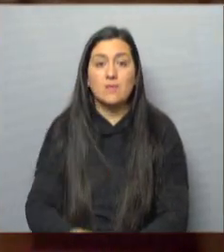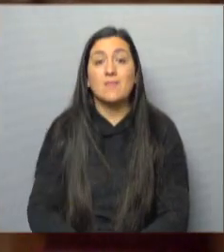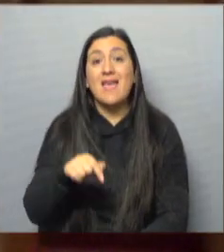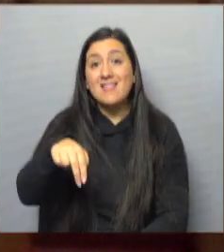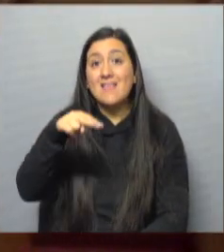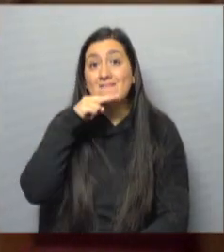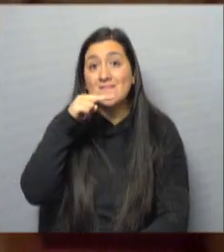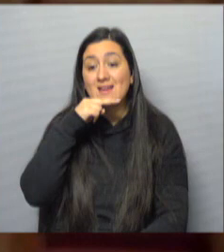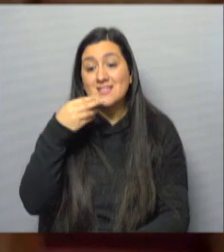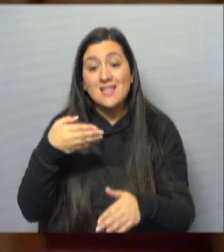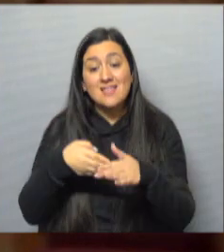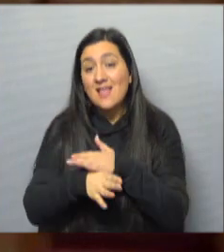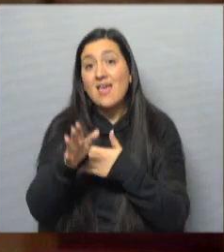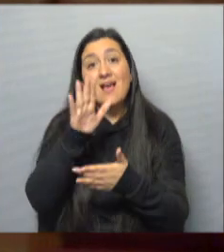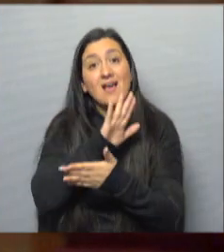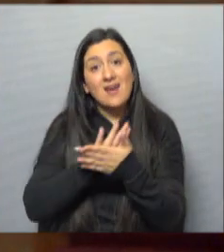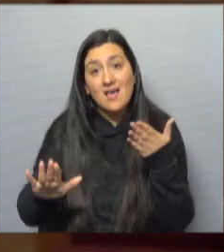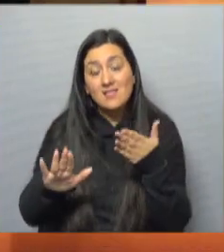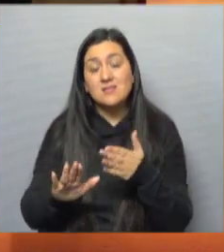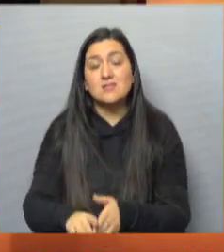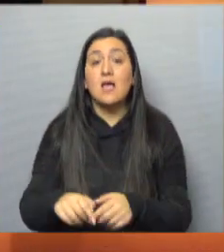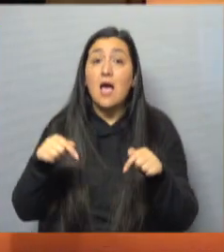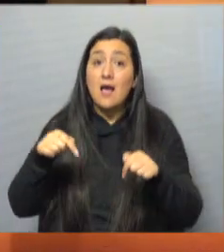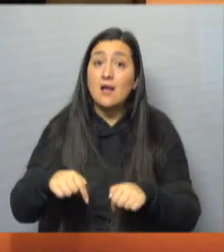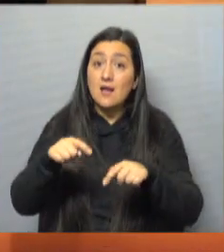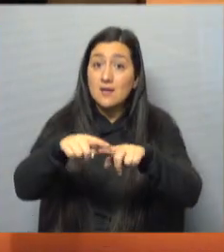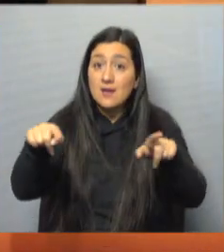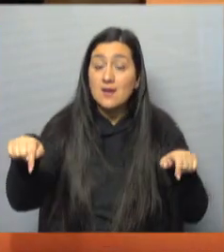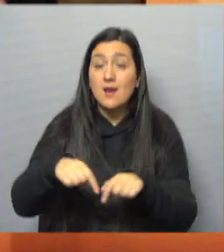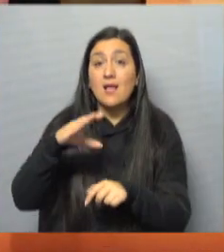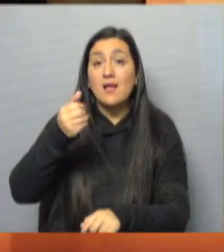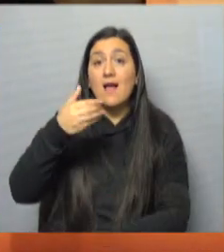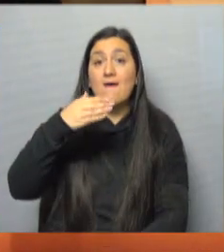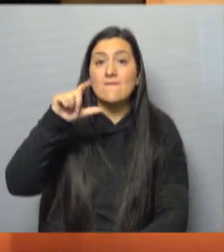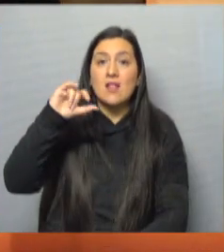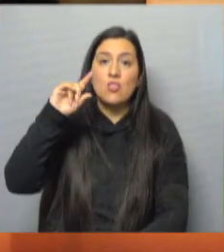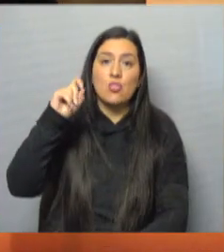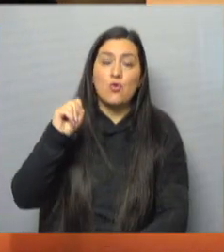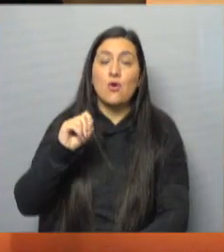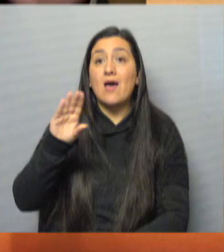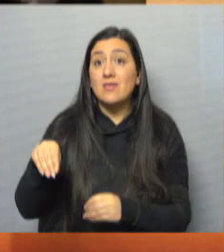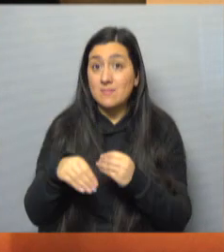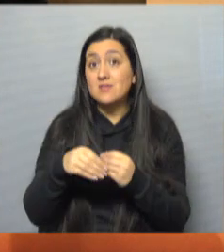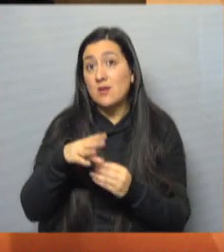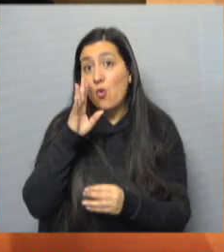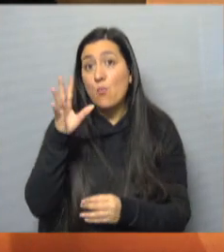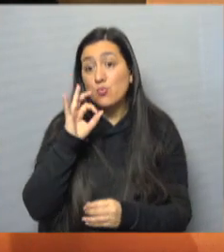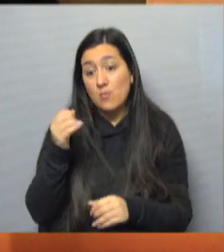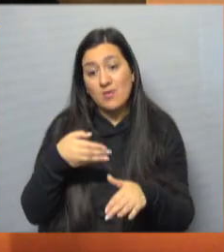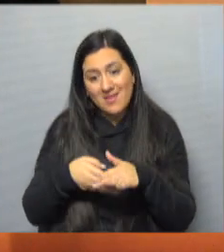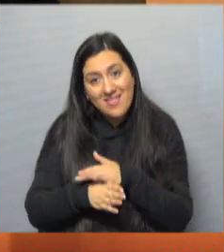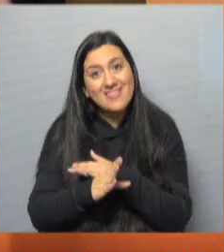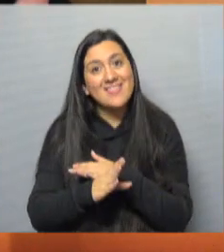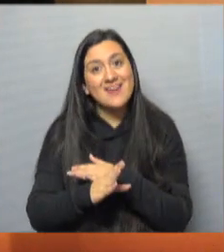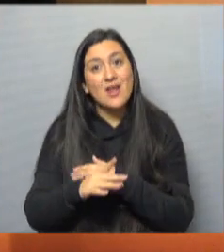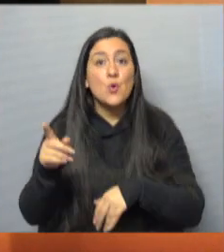entrar es abierto a todo público no es con entrada gratuita va a ser acá en el cabildo y bueno además de tener la oportunidad de poder entrar al cabildo